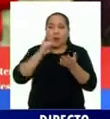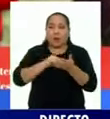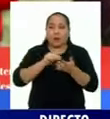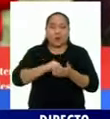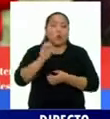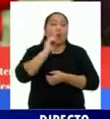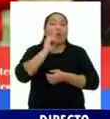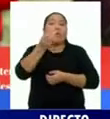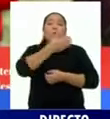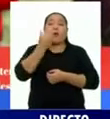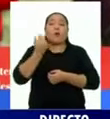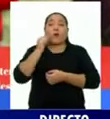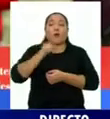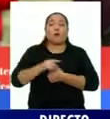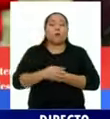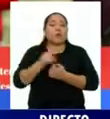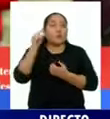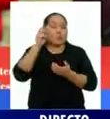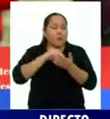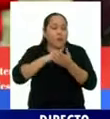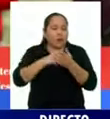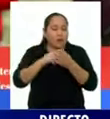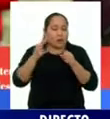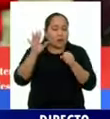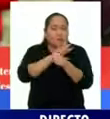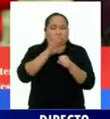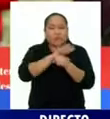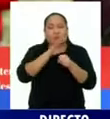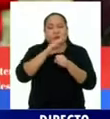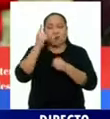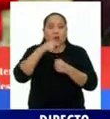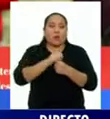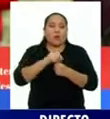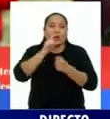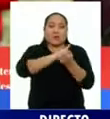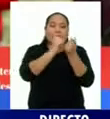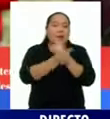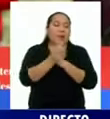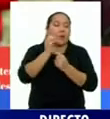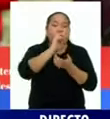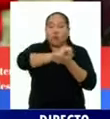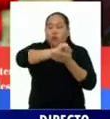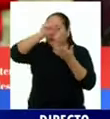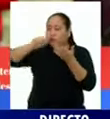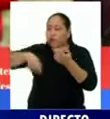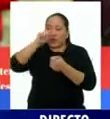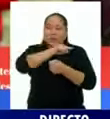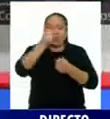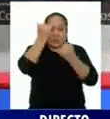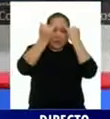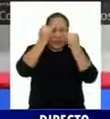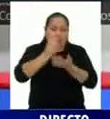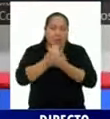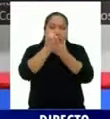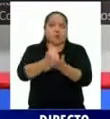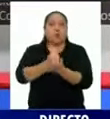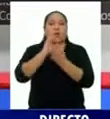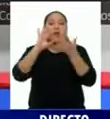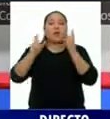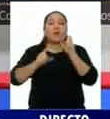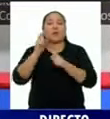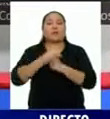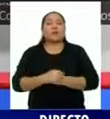mejor sirva a las personas, es mucho más complejo que se cambien o eliminen aquellas intervenciones que dan beneficios a la ciudadanía.